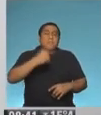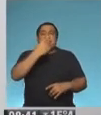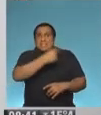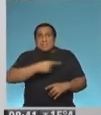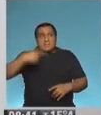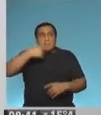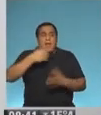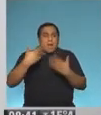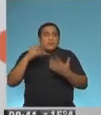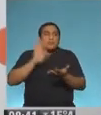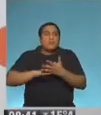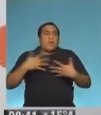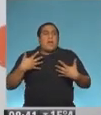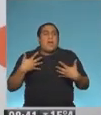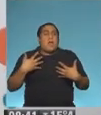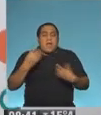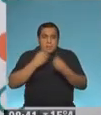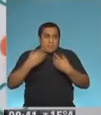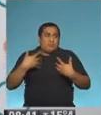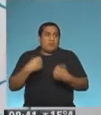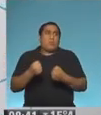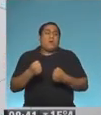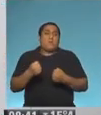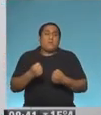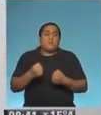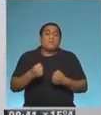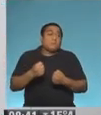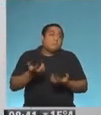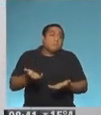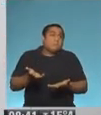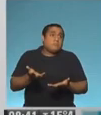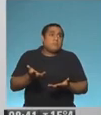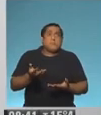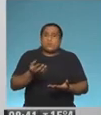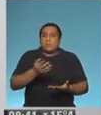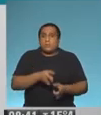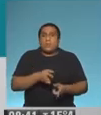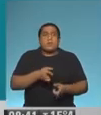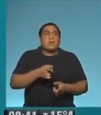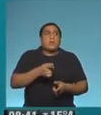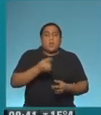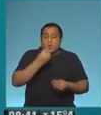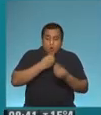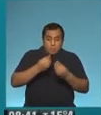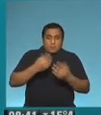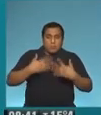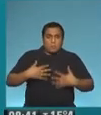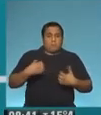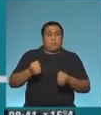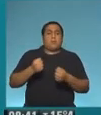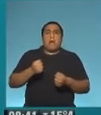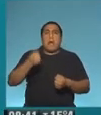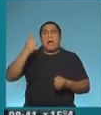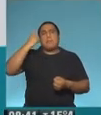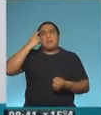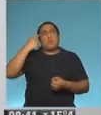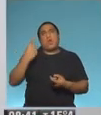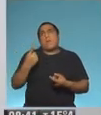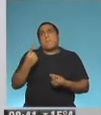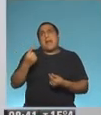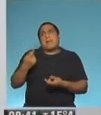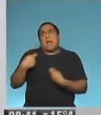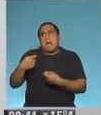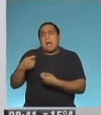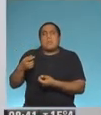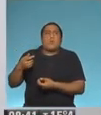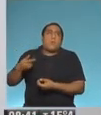de hablar de la alimentación saludable, de desmitificar un poco esto también de que creemos que para comer sano tenemos que gastar más. Tenemos que hacer buenas elecciones, nada